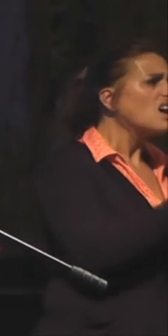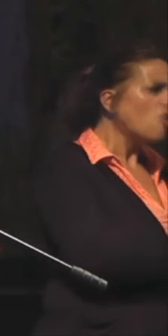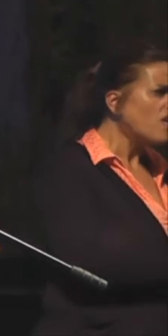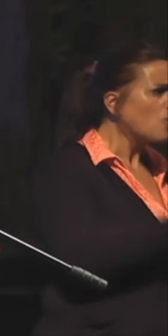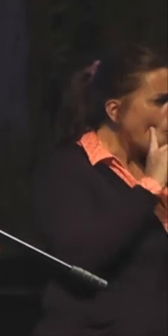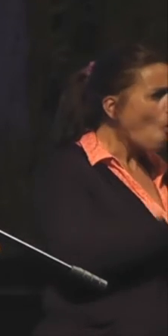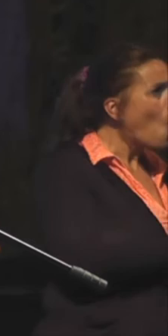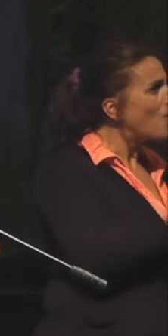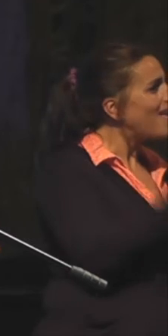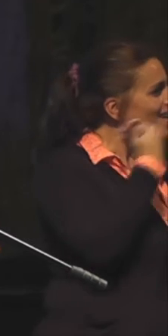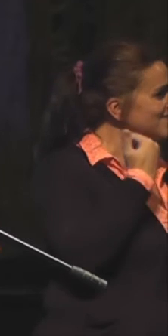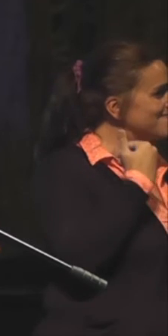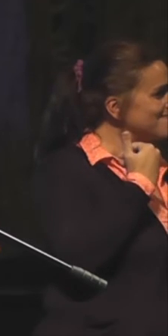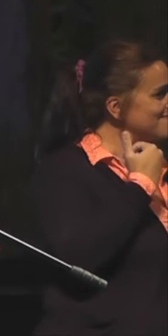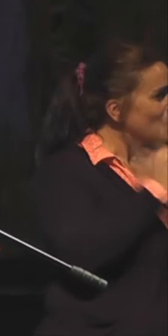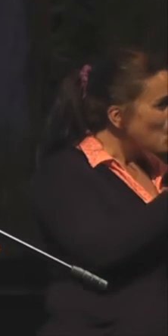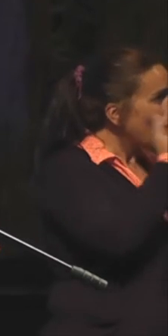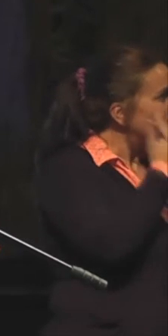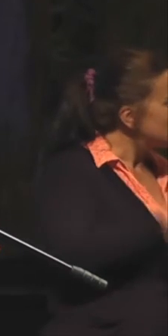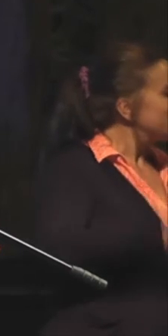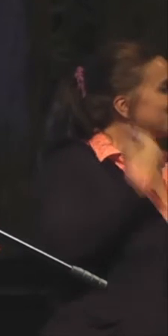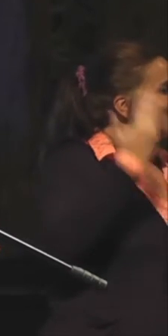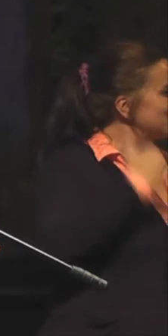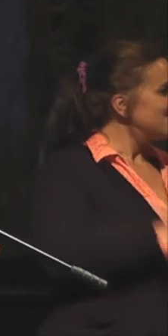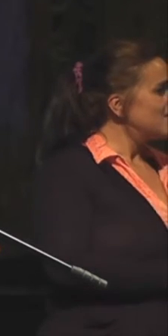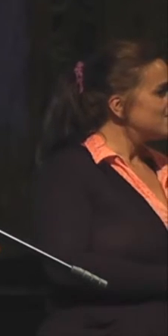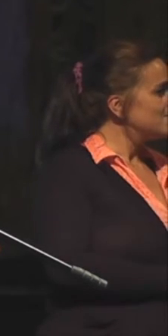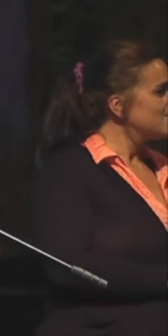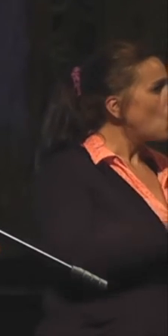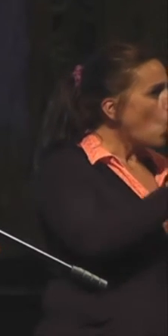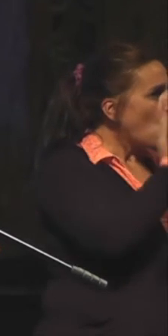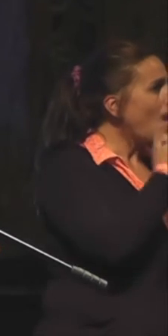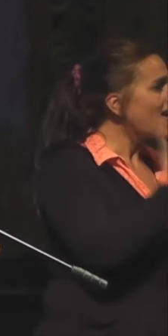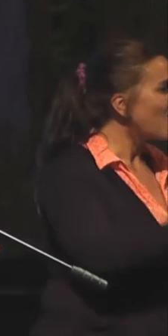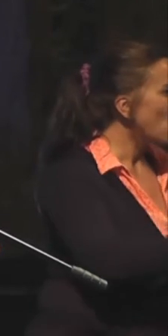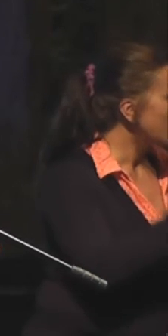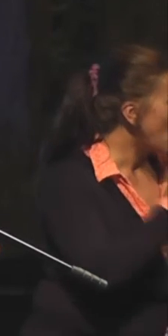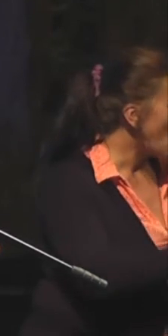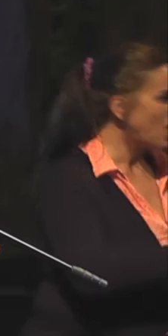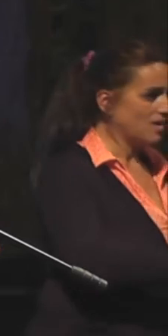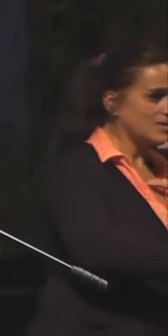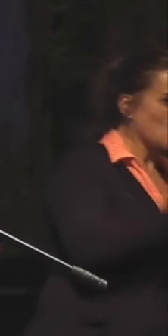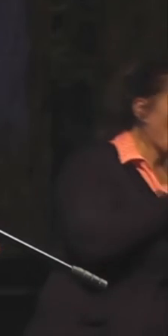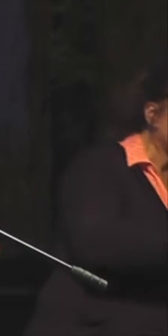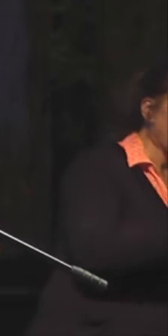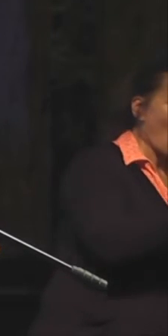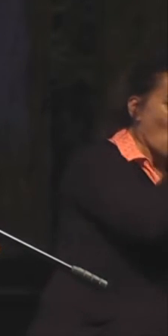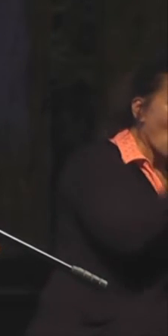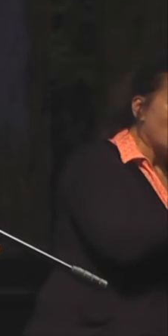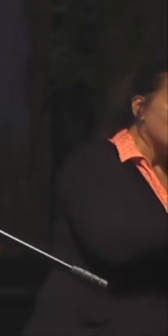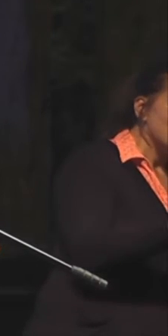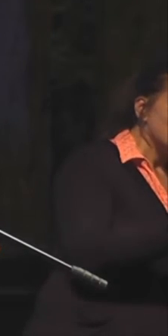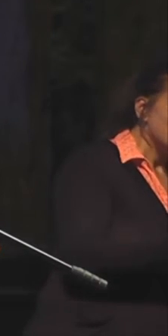nuestros orígenes decir tuve que hablar es el hielo es el uruguay